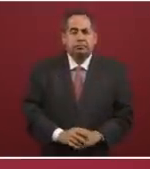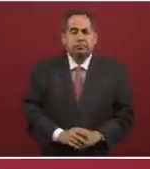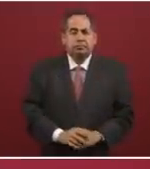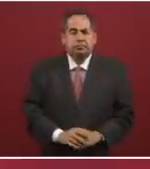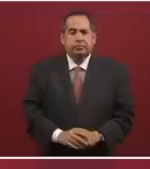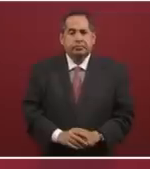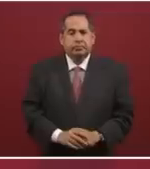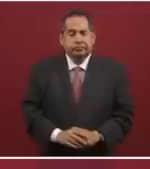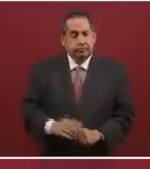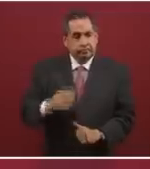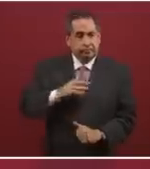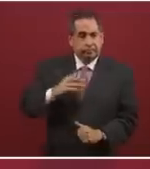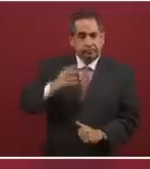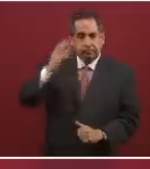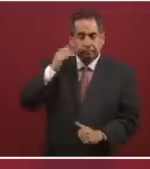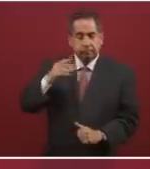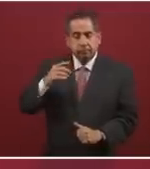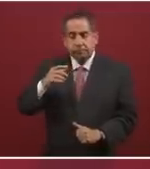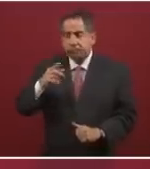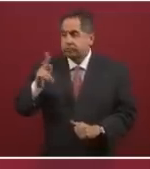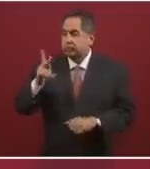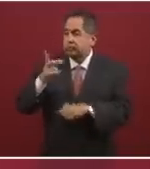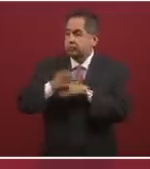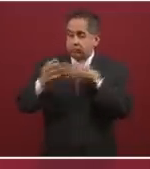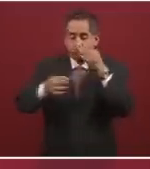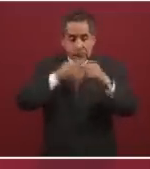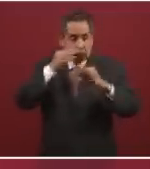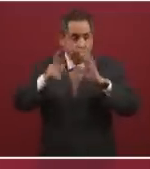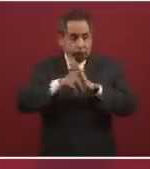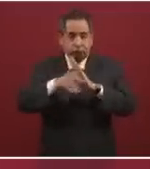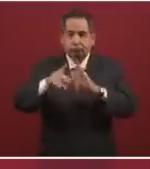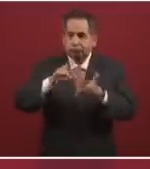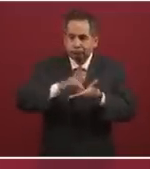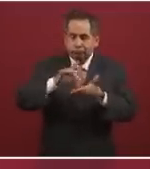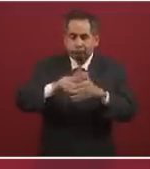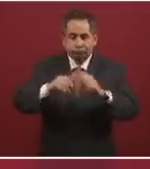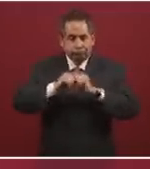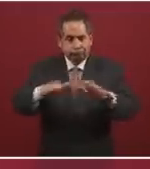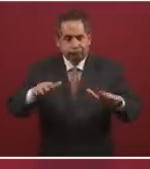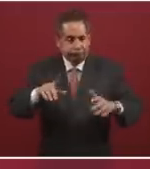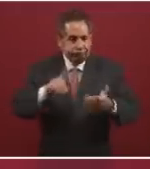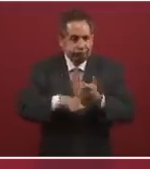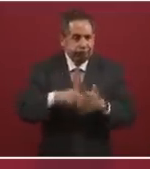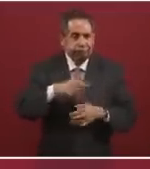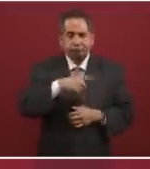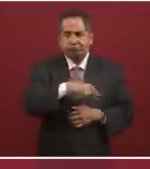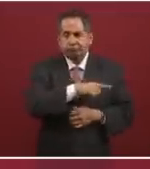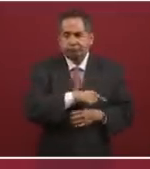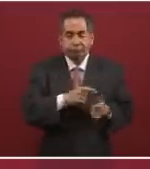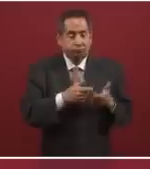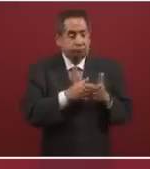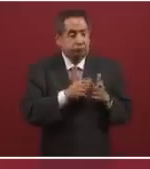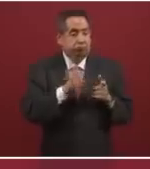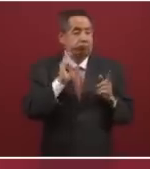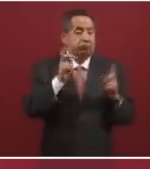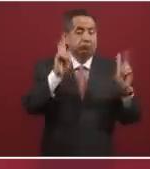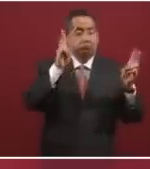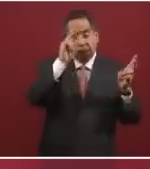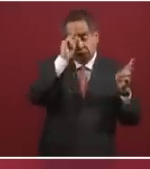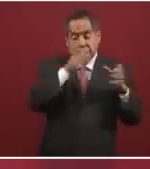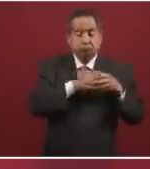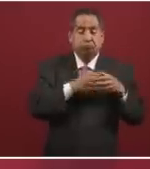Habían medios de comunicación de los intelectuales